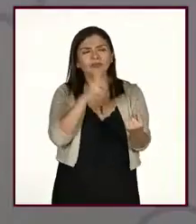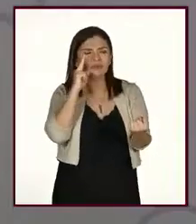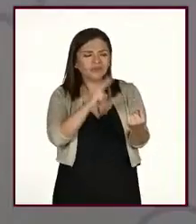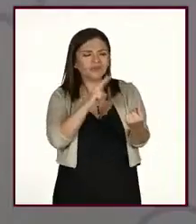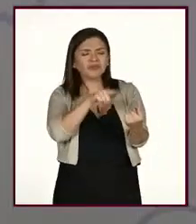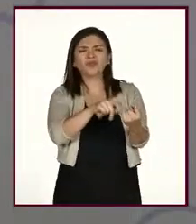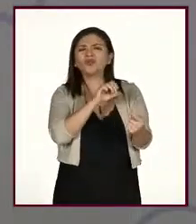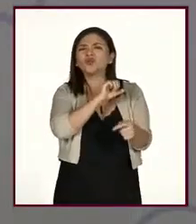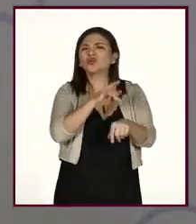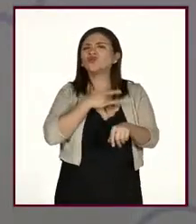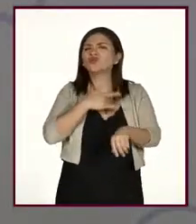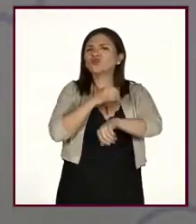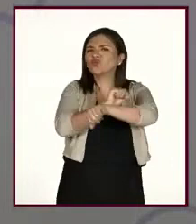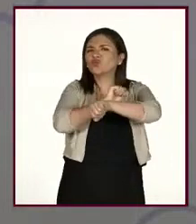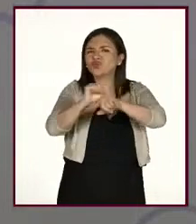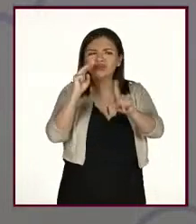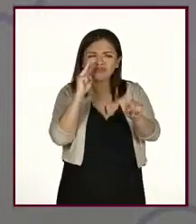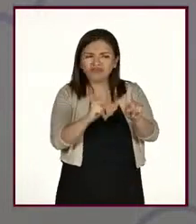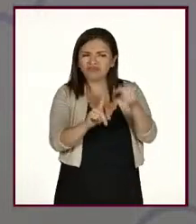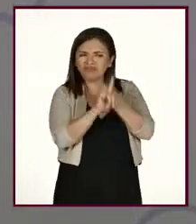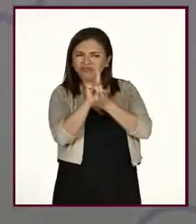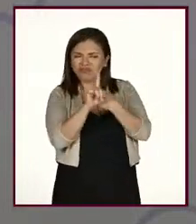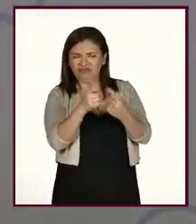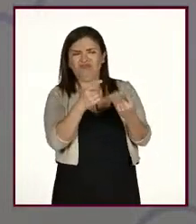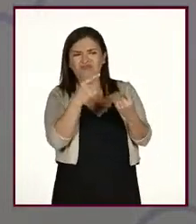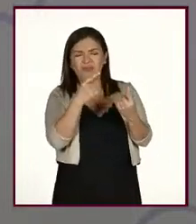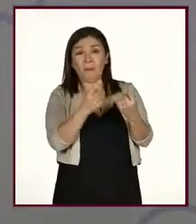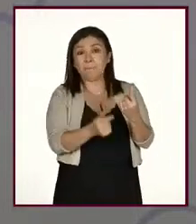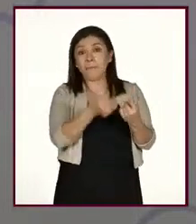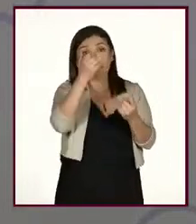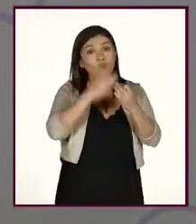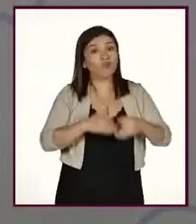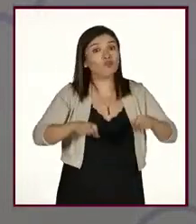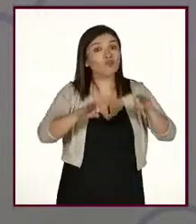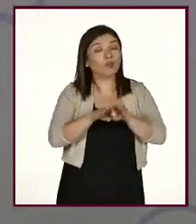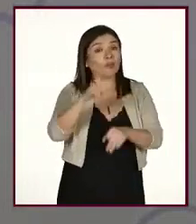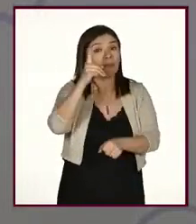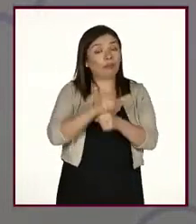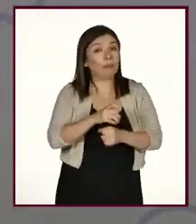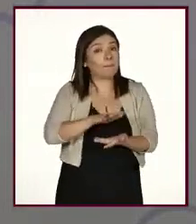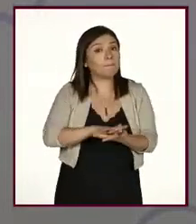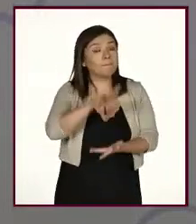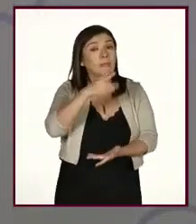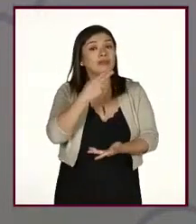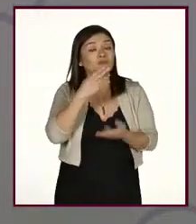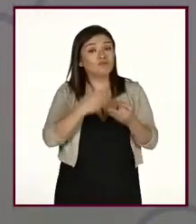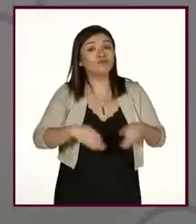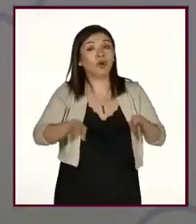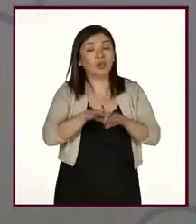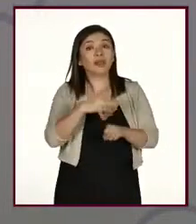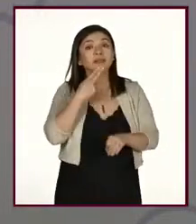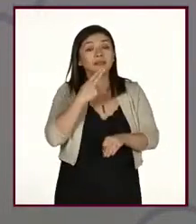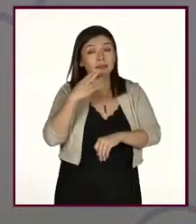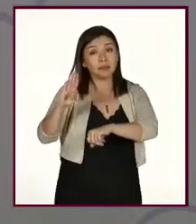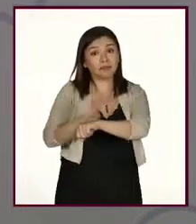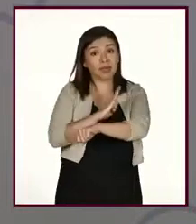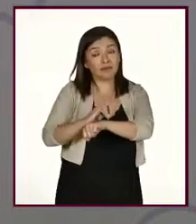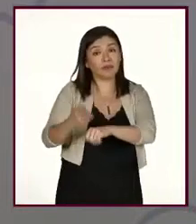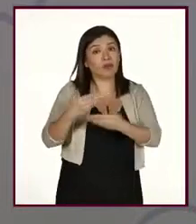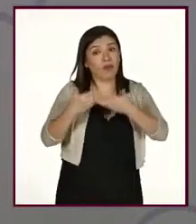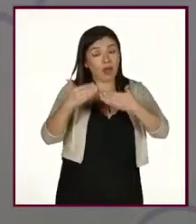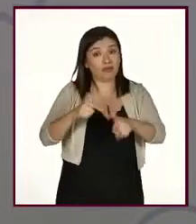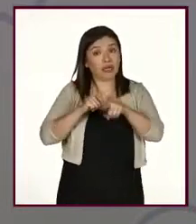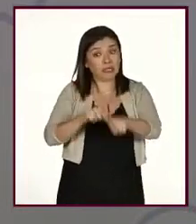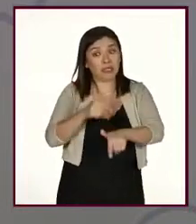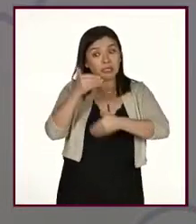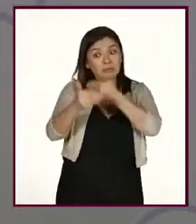leves de un trastorno de ansiedad generalizada, pues el primer paso y lo que se ha visto que tiene mayor efectividad y beneficio y que se ha mantenido la